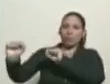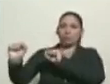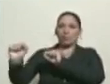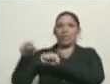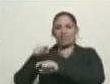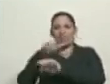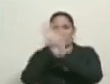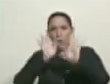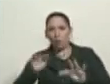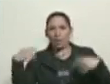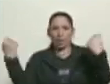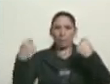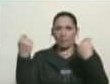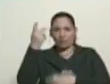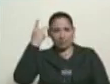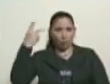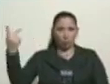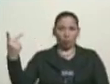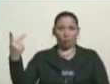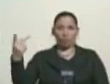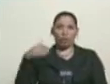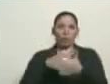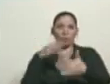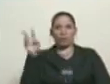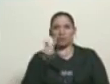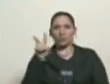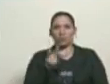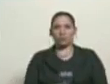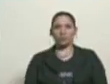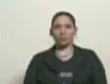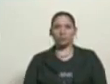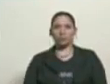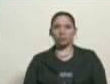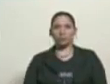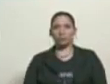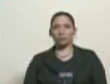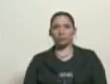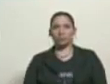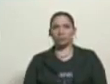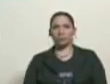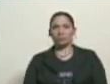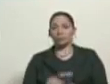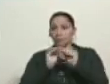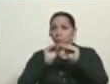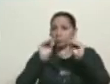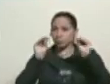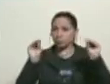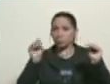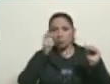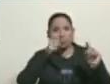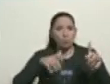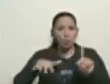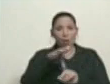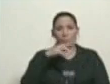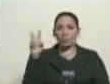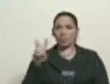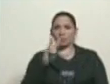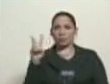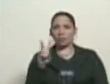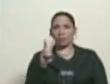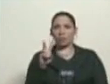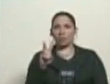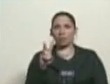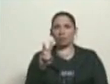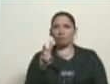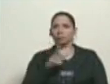maniobra de campaña psicológica contra Venezuela. Así pues que el llamado al pueblo de Venezuela es a